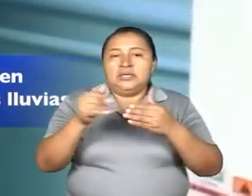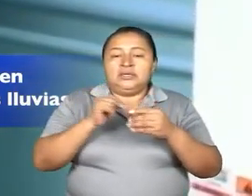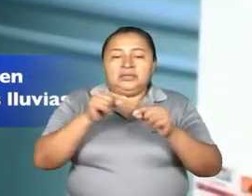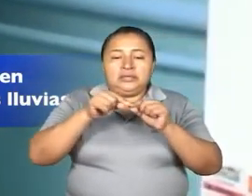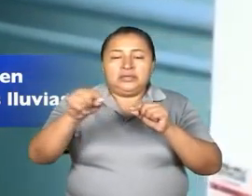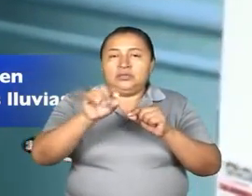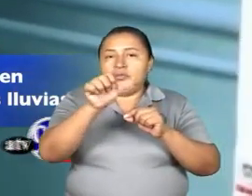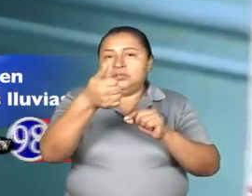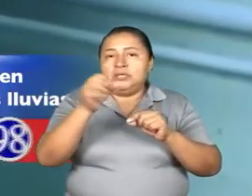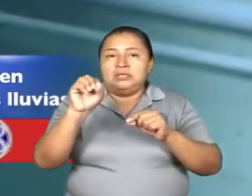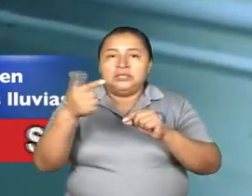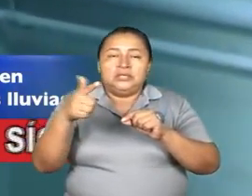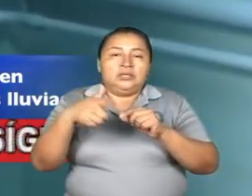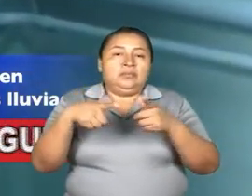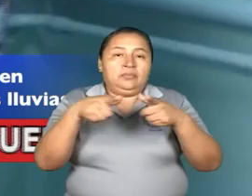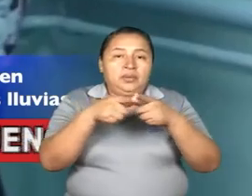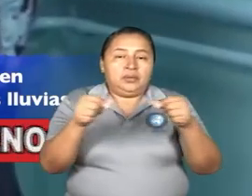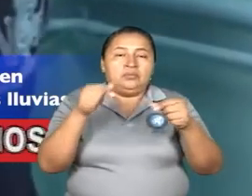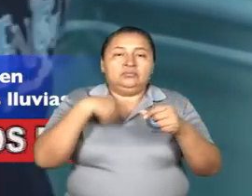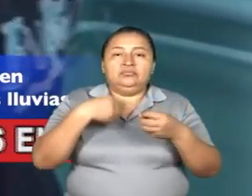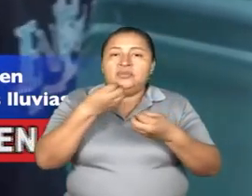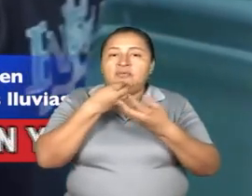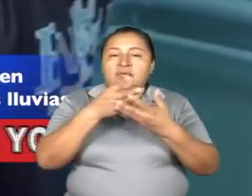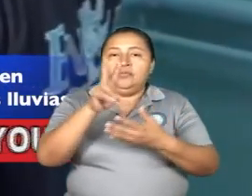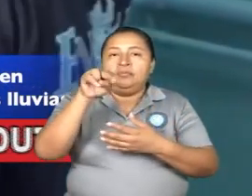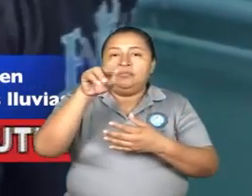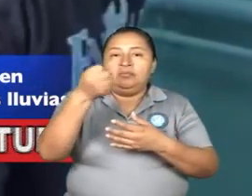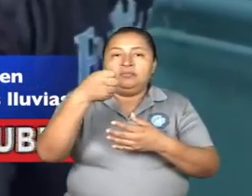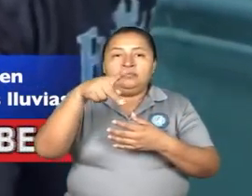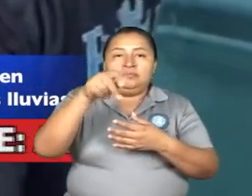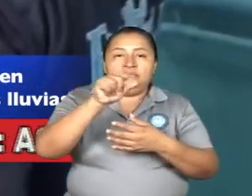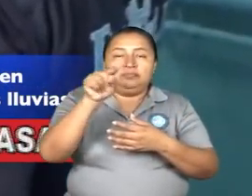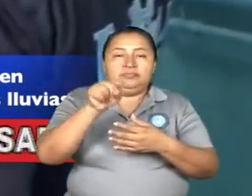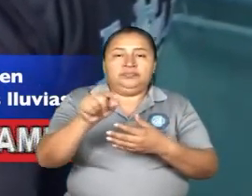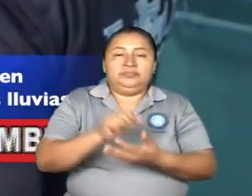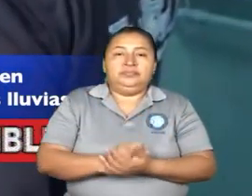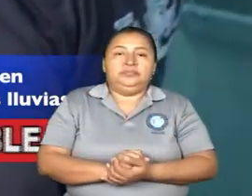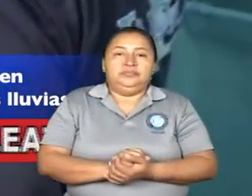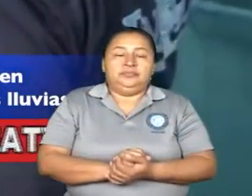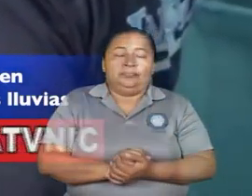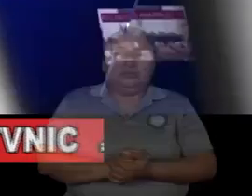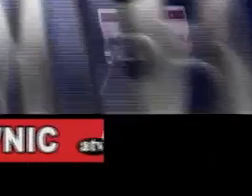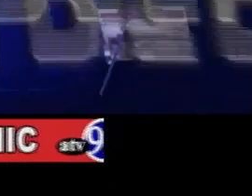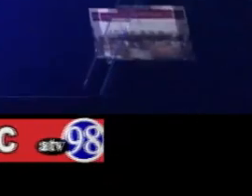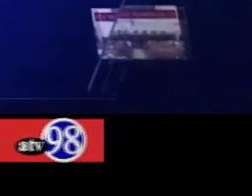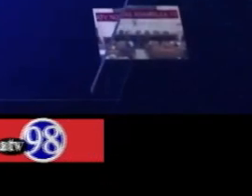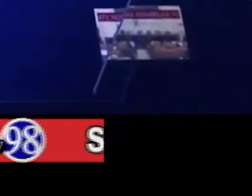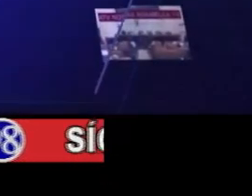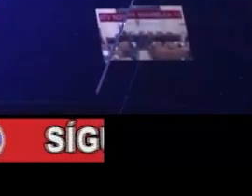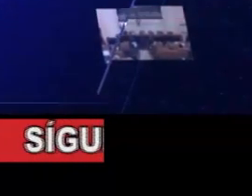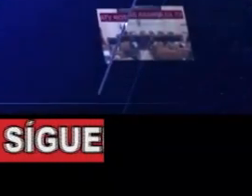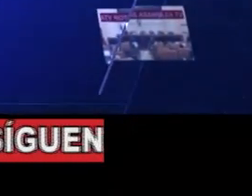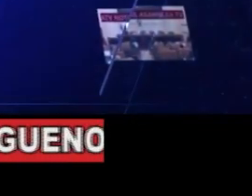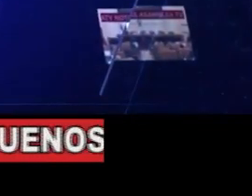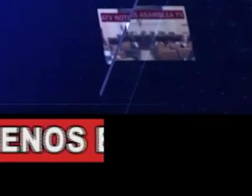6 y 7 de Managua. Para el canal parlamentario les informó Vanessa Paz.